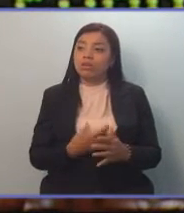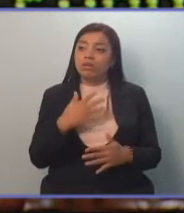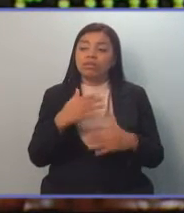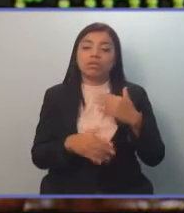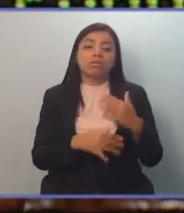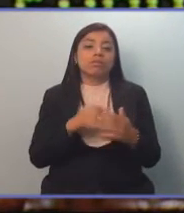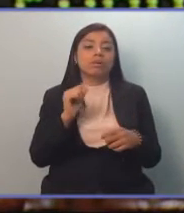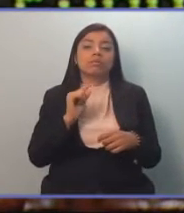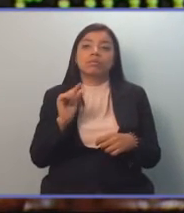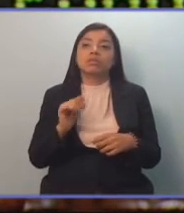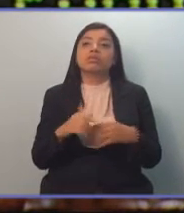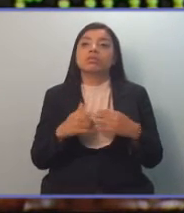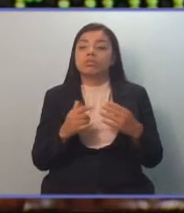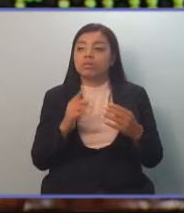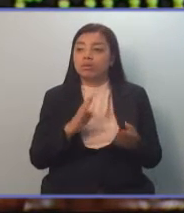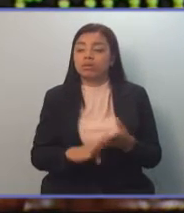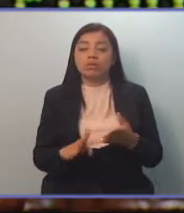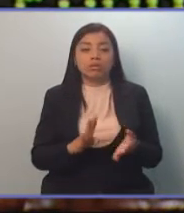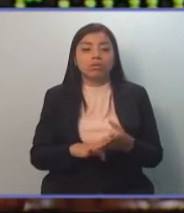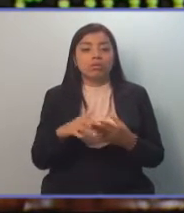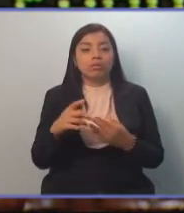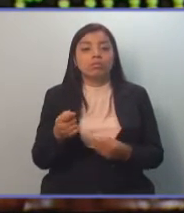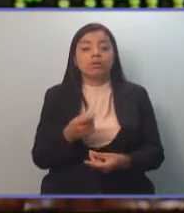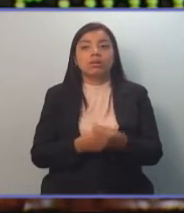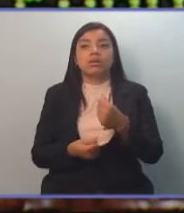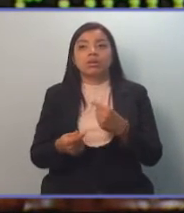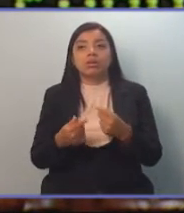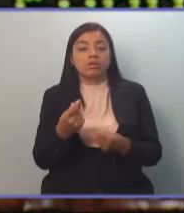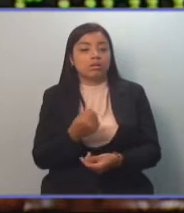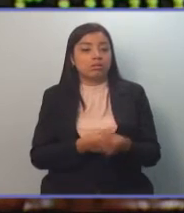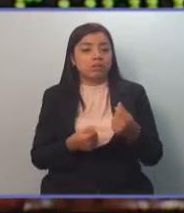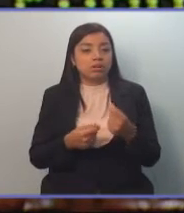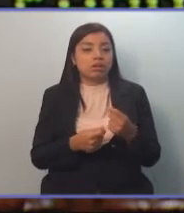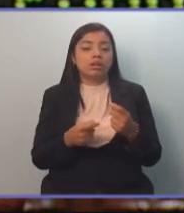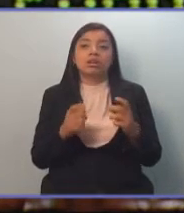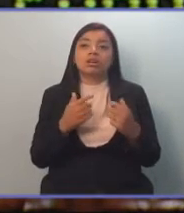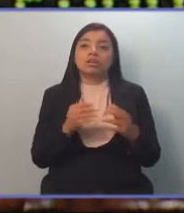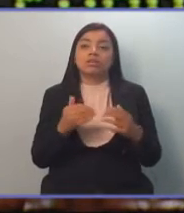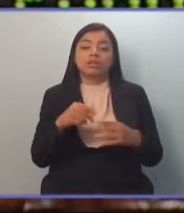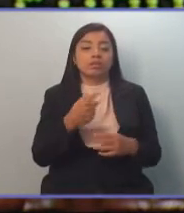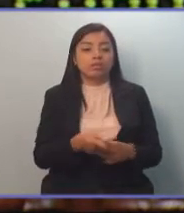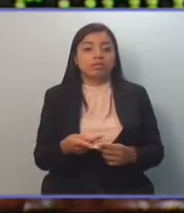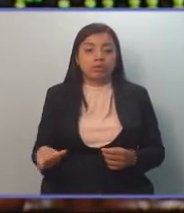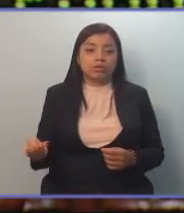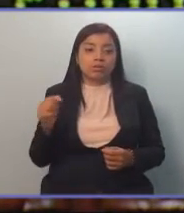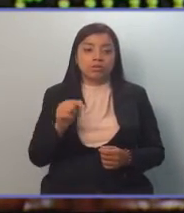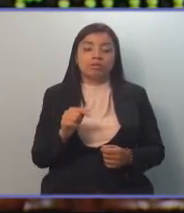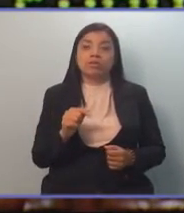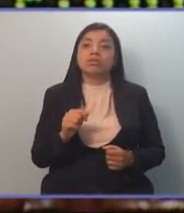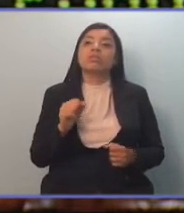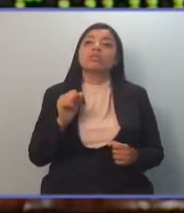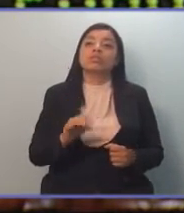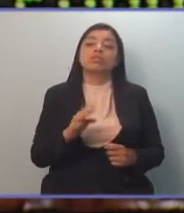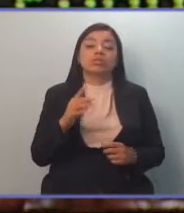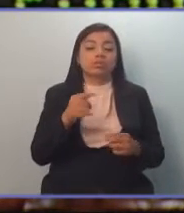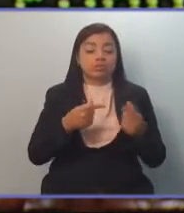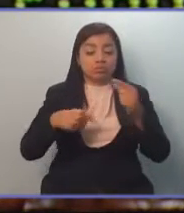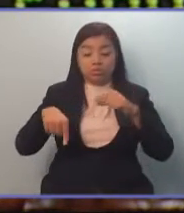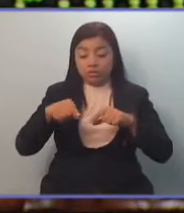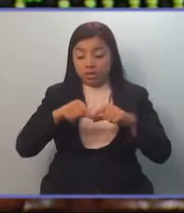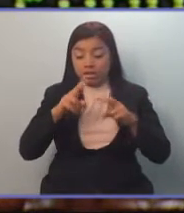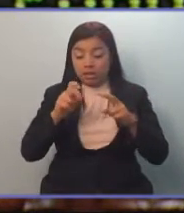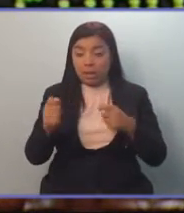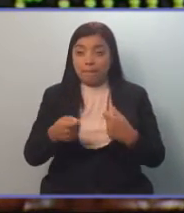para fabricar, almacenar, importar, exportar, internar, comercializar y manipular producto pirotécnico y sustancias relativas a